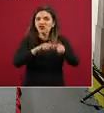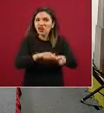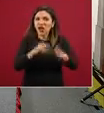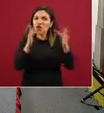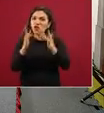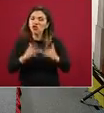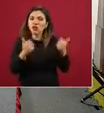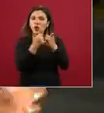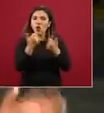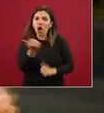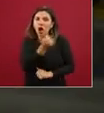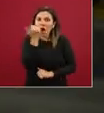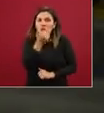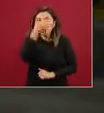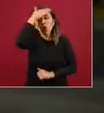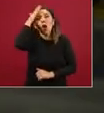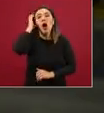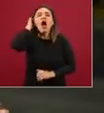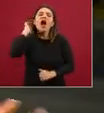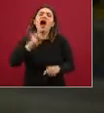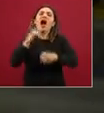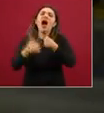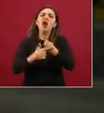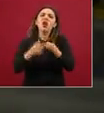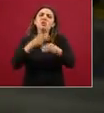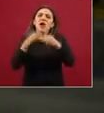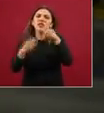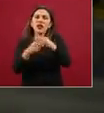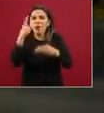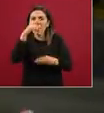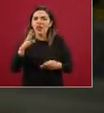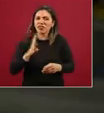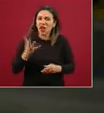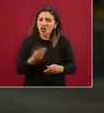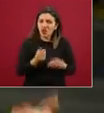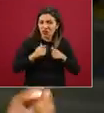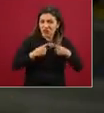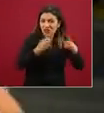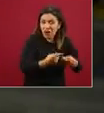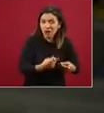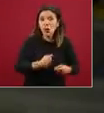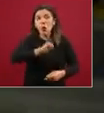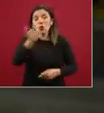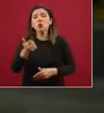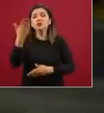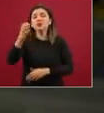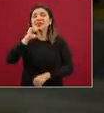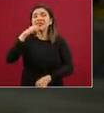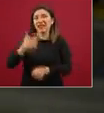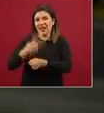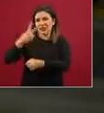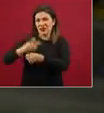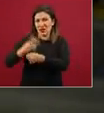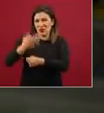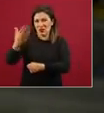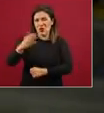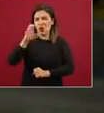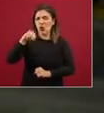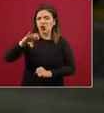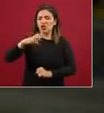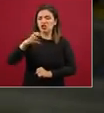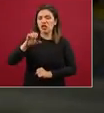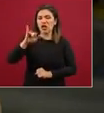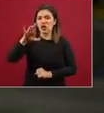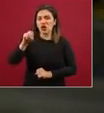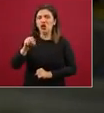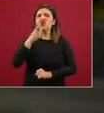sus alumnos, pues alguna herramienta pues tecnológica. Y finalmente el subsecretario Concheiro